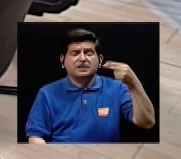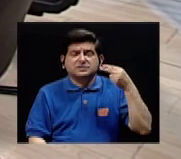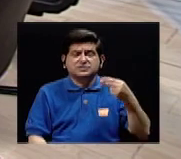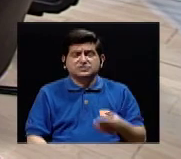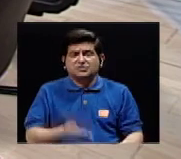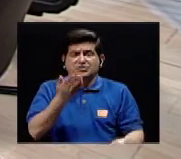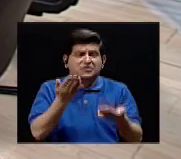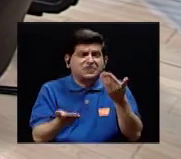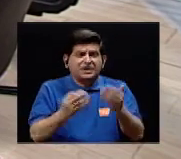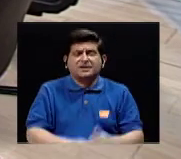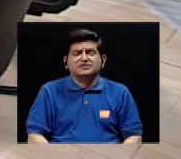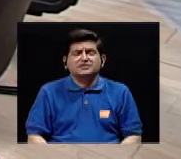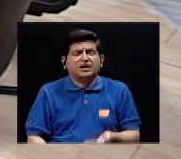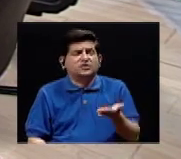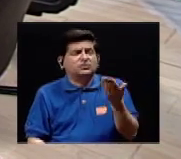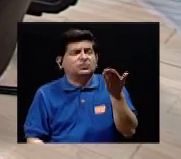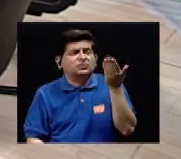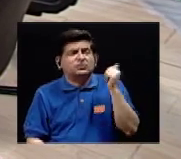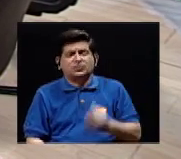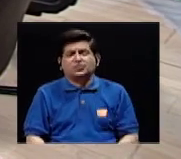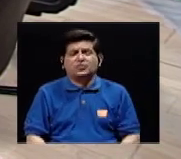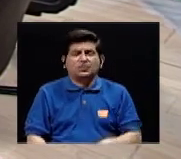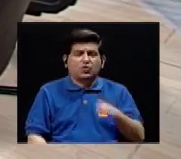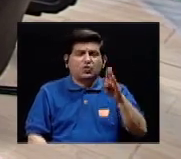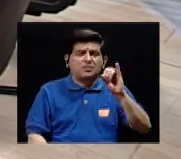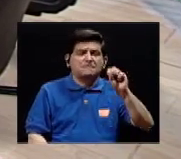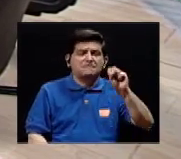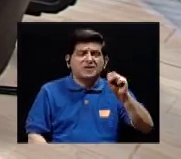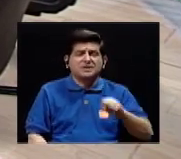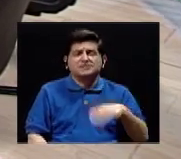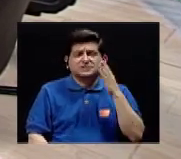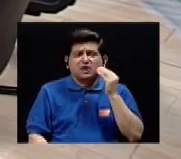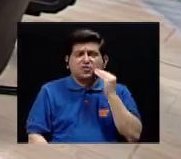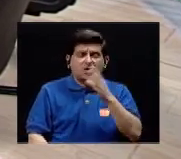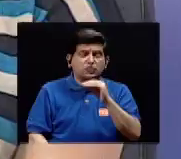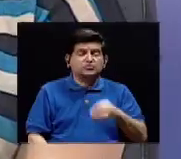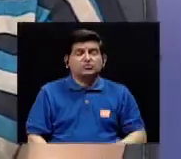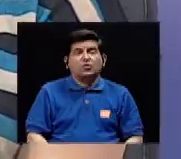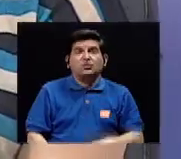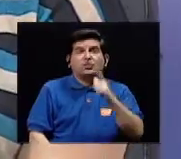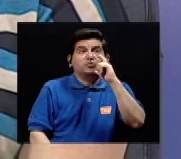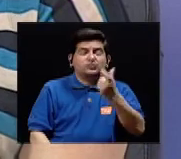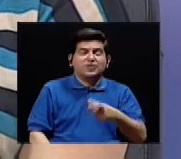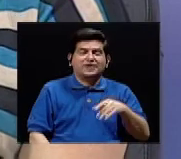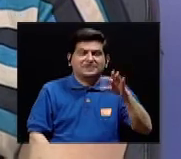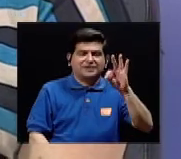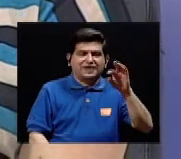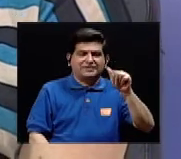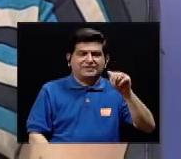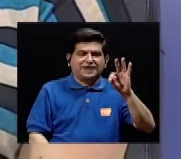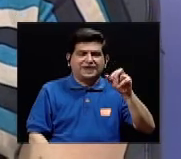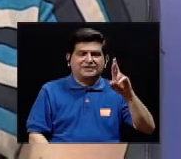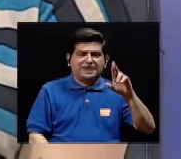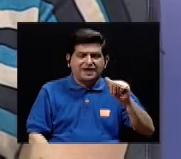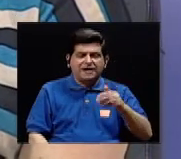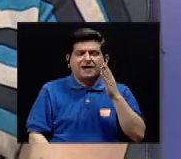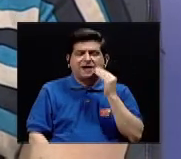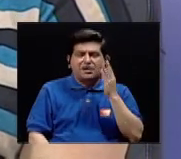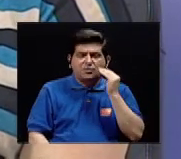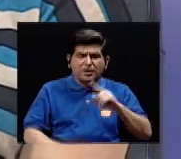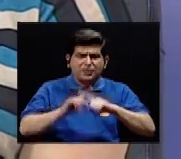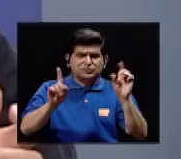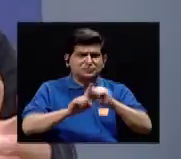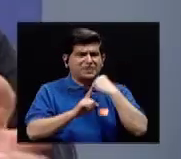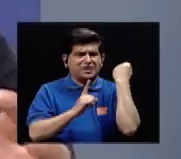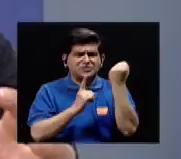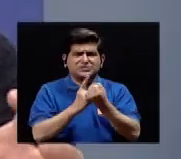llega, nos remontamos a nuestros bisabuelos, con suerte, a nuestros tatarabuelos, y parece como que nos hubieran dejado aquí